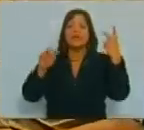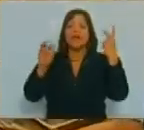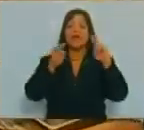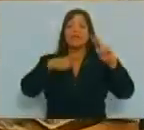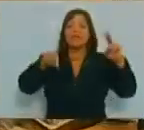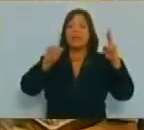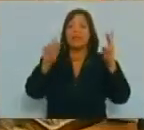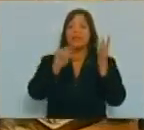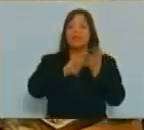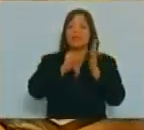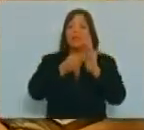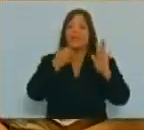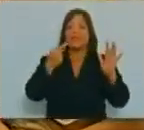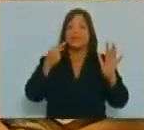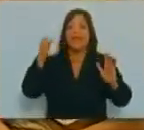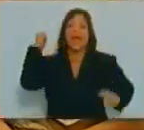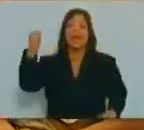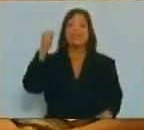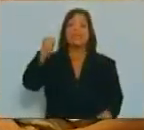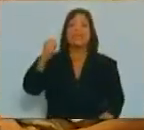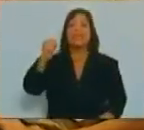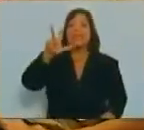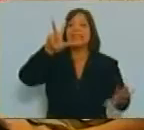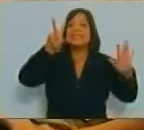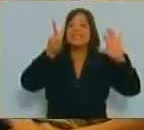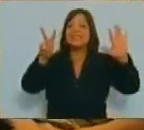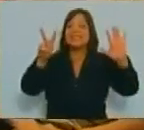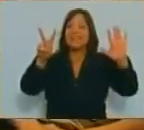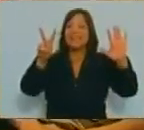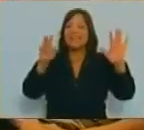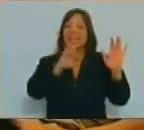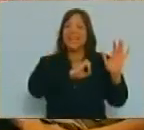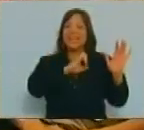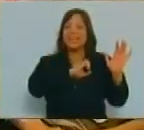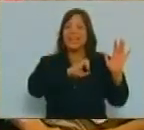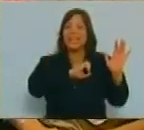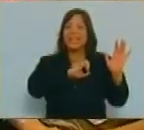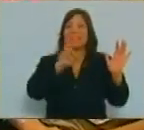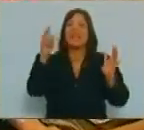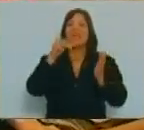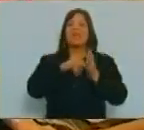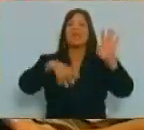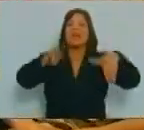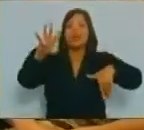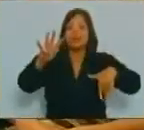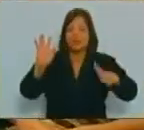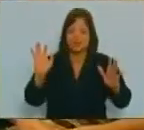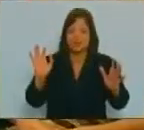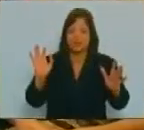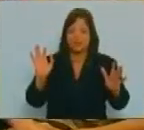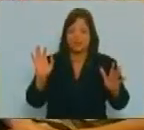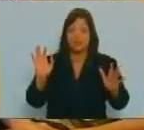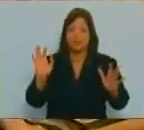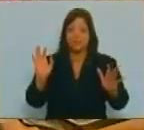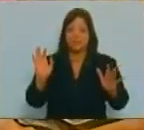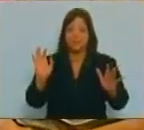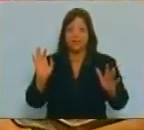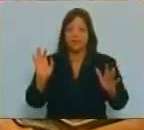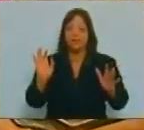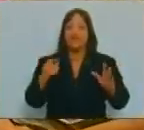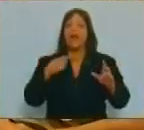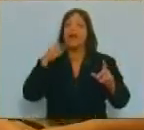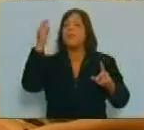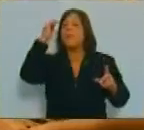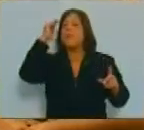asesinato el día 7 de enero de 2014 si la memoria